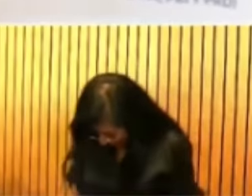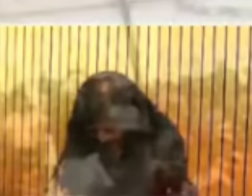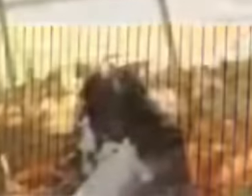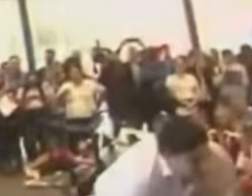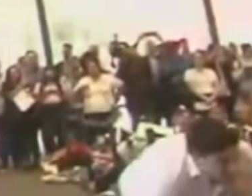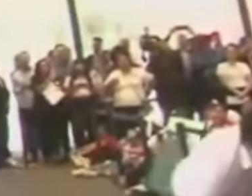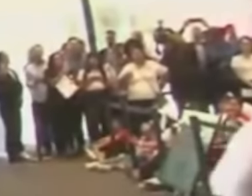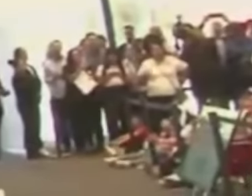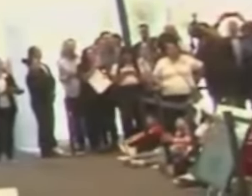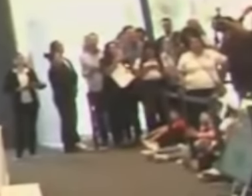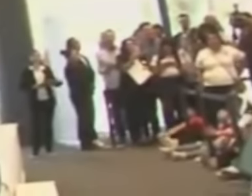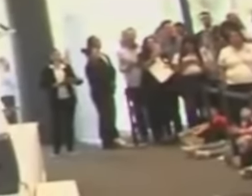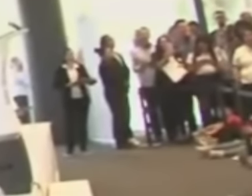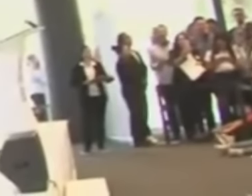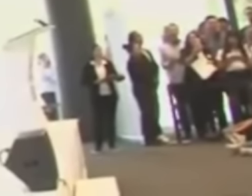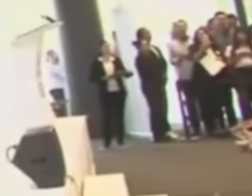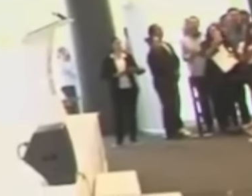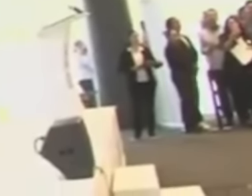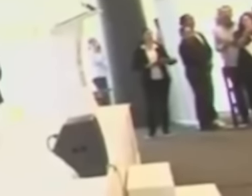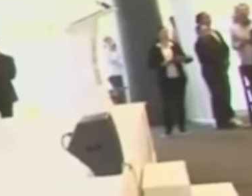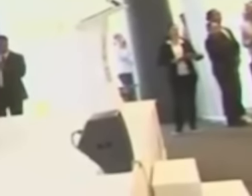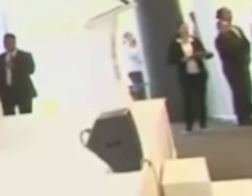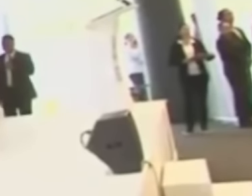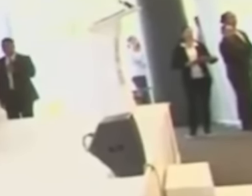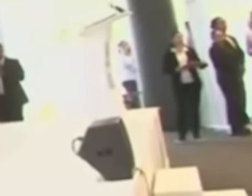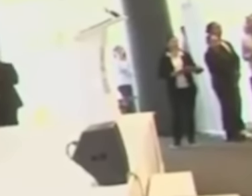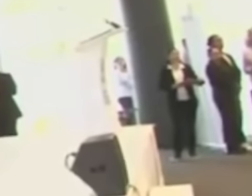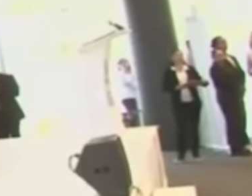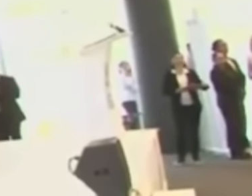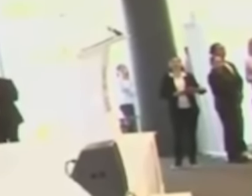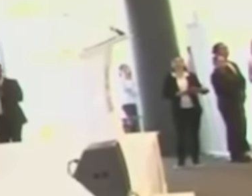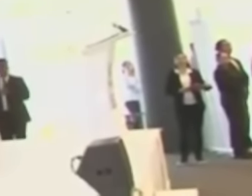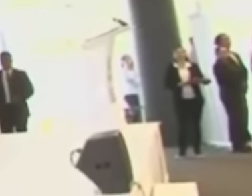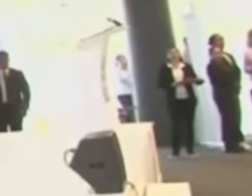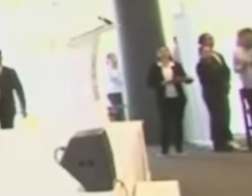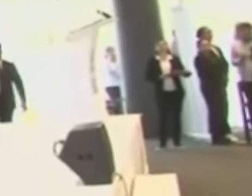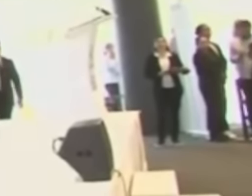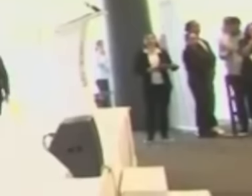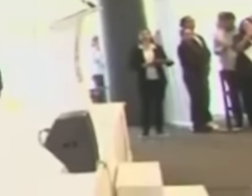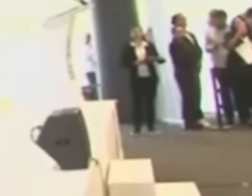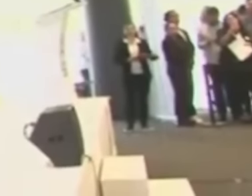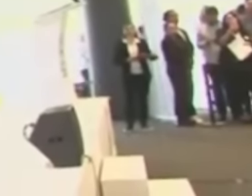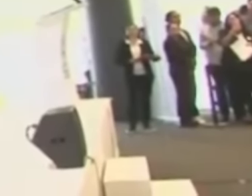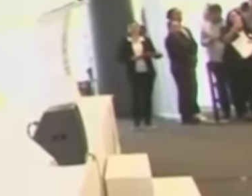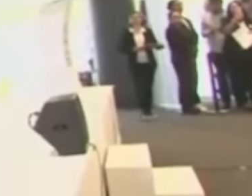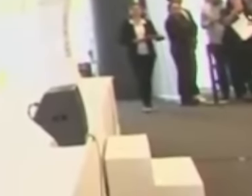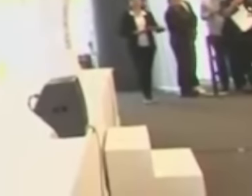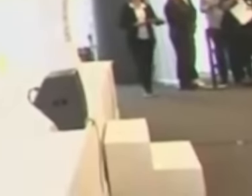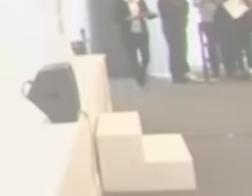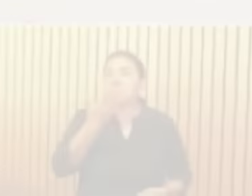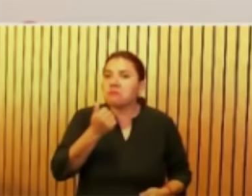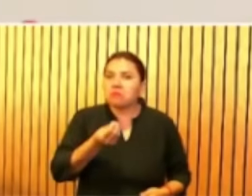candidata opositora garantizó que de ganar, todos los niños van a tener sus vacunas y se reabrirán las estancias infantiles cerradas por el